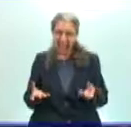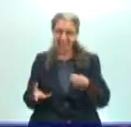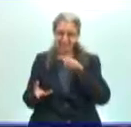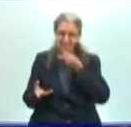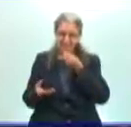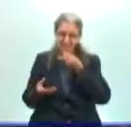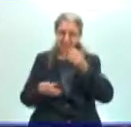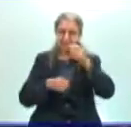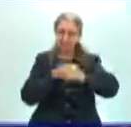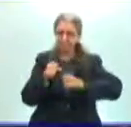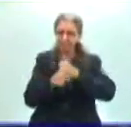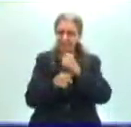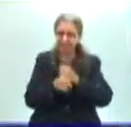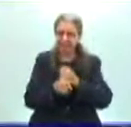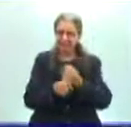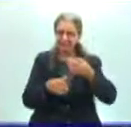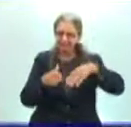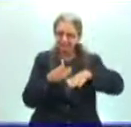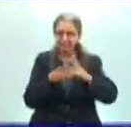cotidianas.